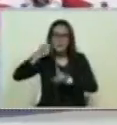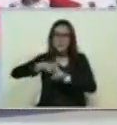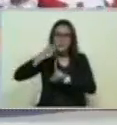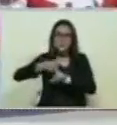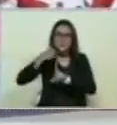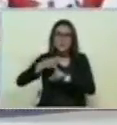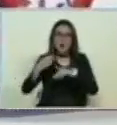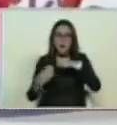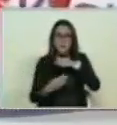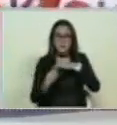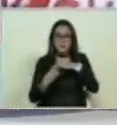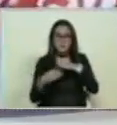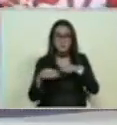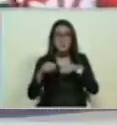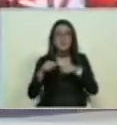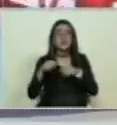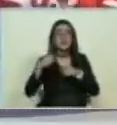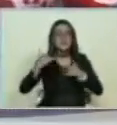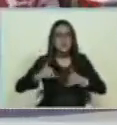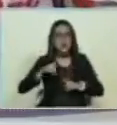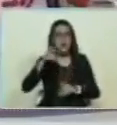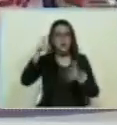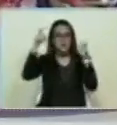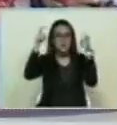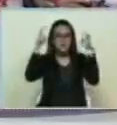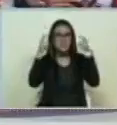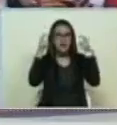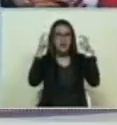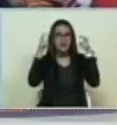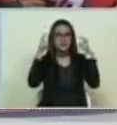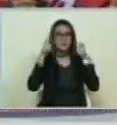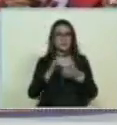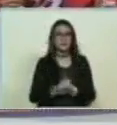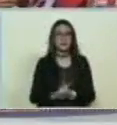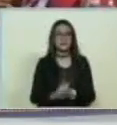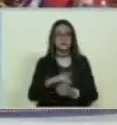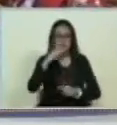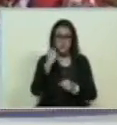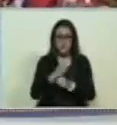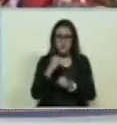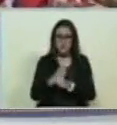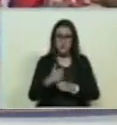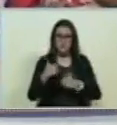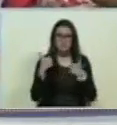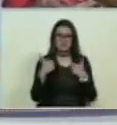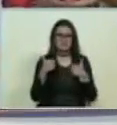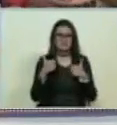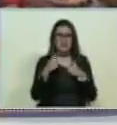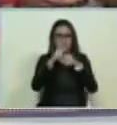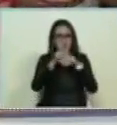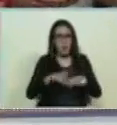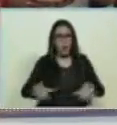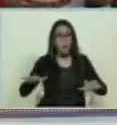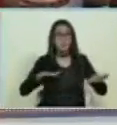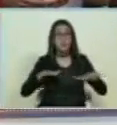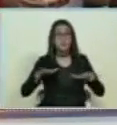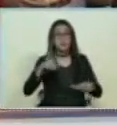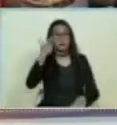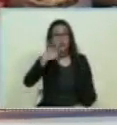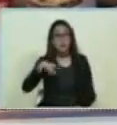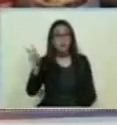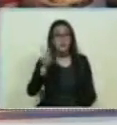de misión, Batalla Hijos de Chávez. Hemos tenido una jornada extraordinaria del despliegue del movimiento